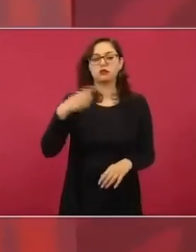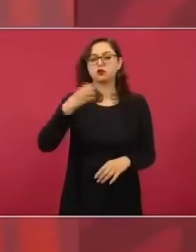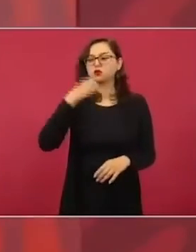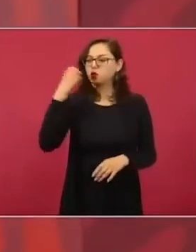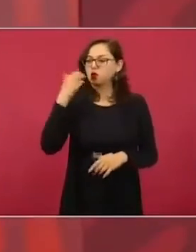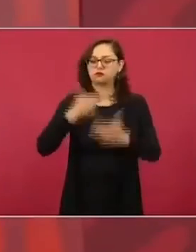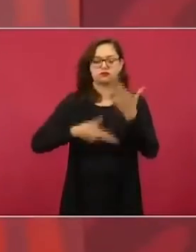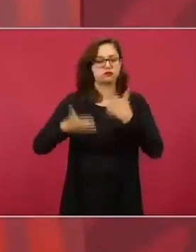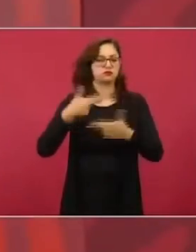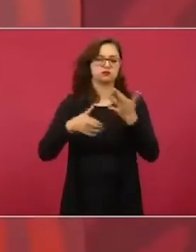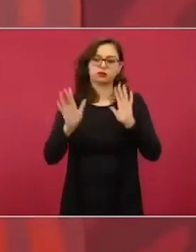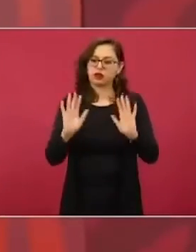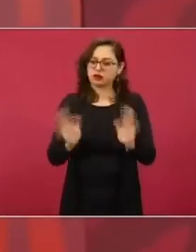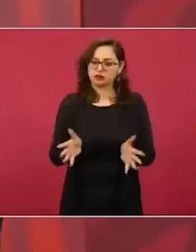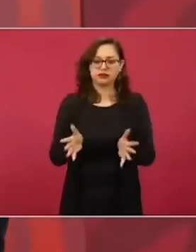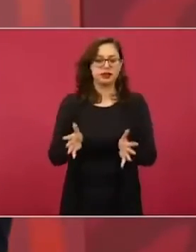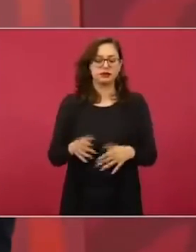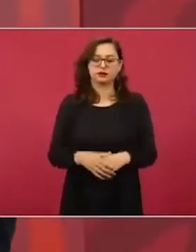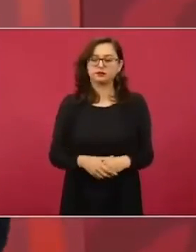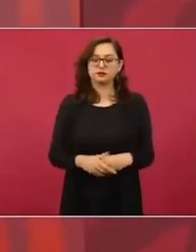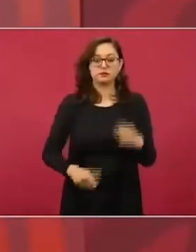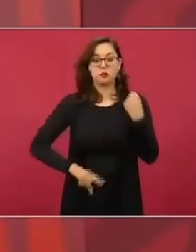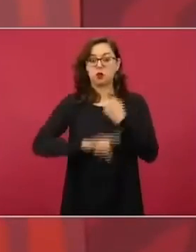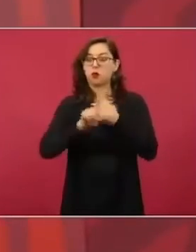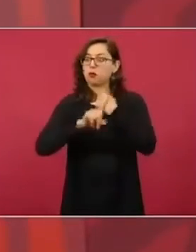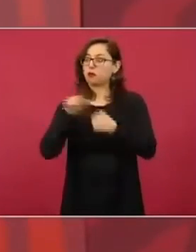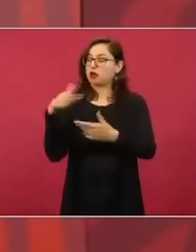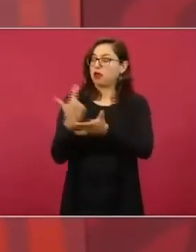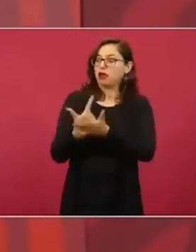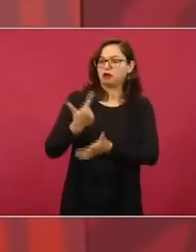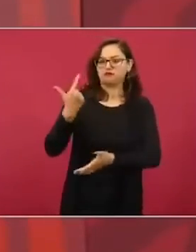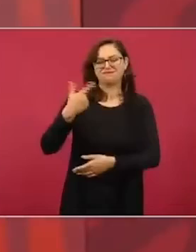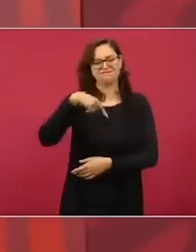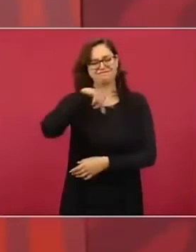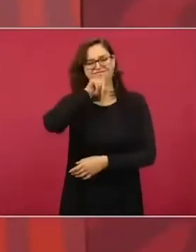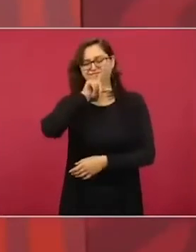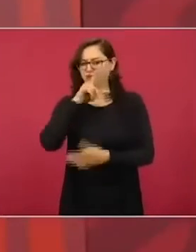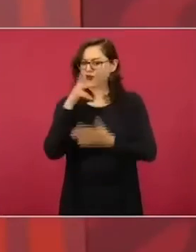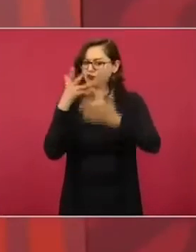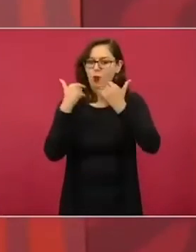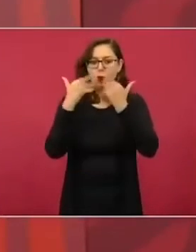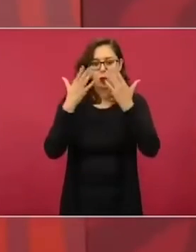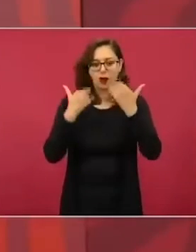problema mayor, aquí vamos a estar informando,